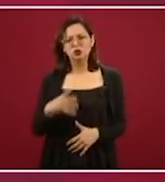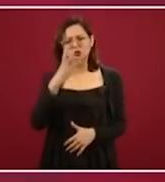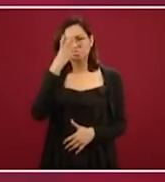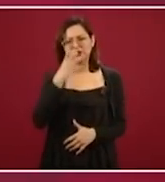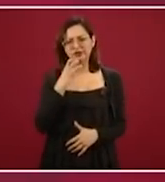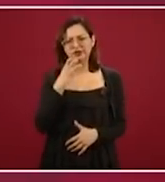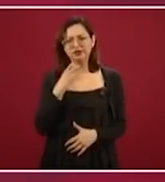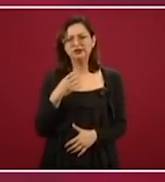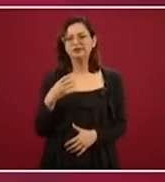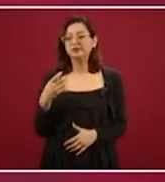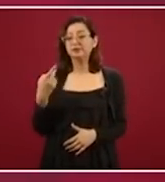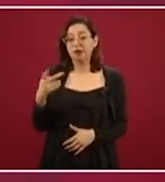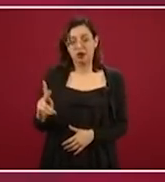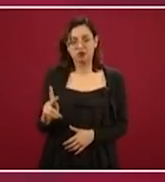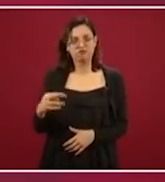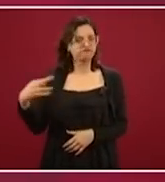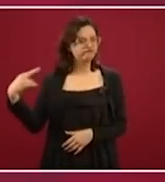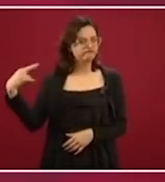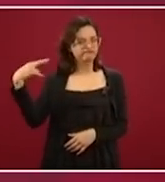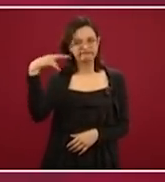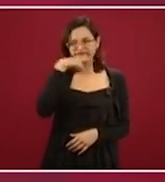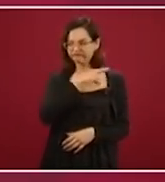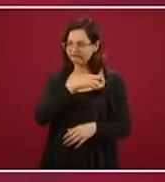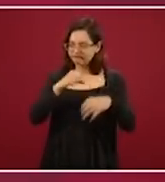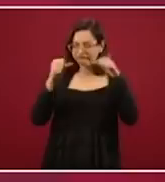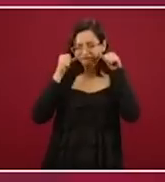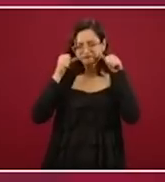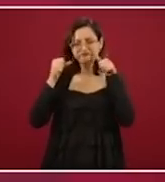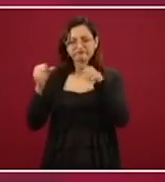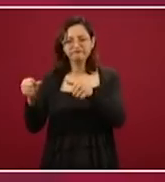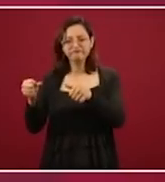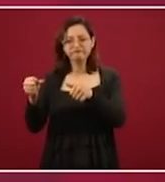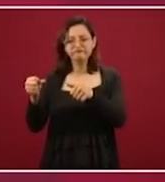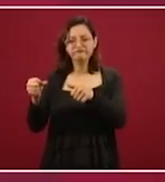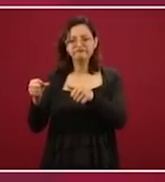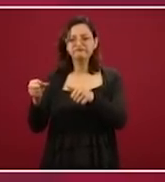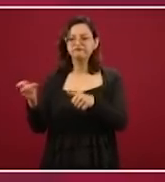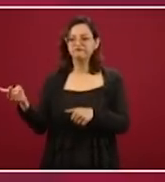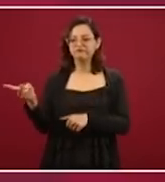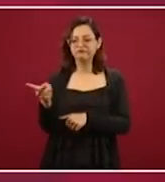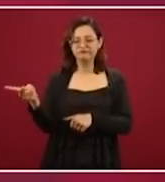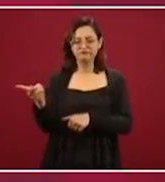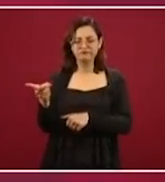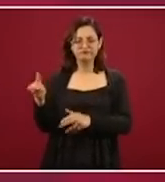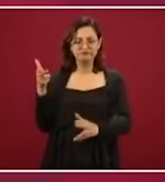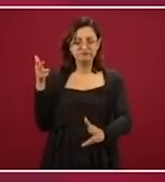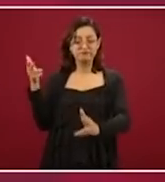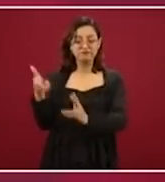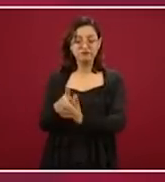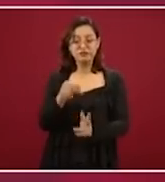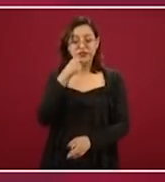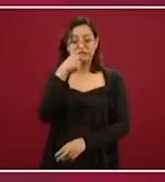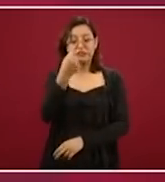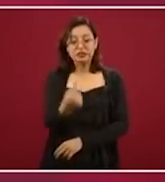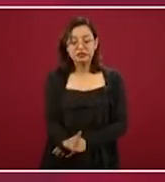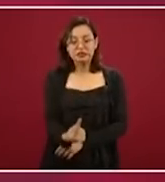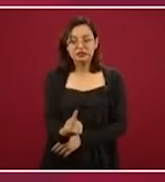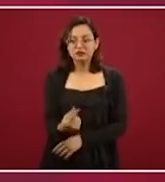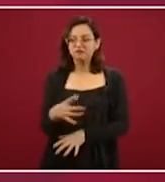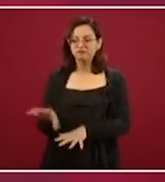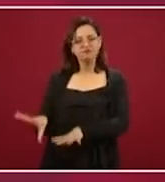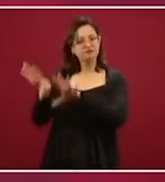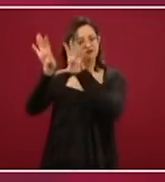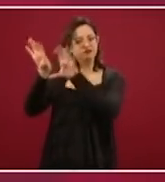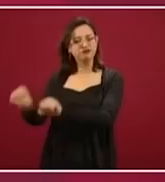Se actuó pronto y se detuvo a los responsables de este